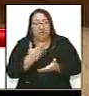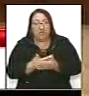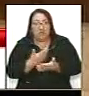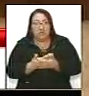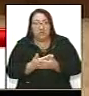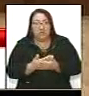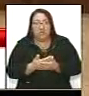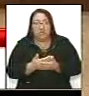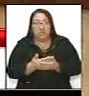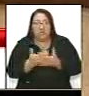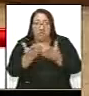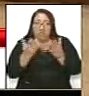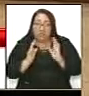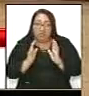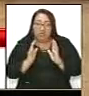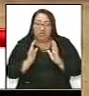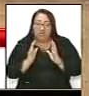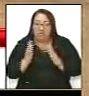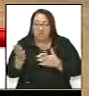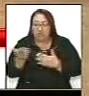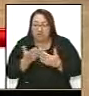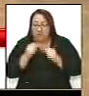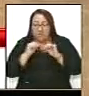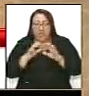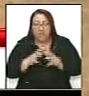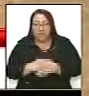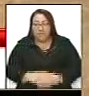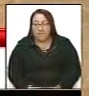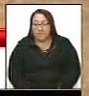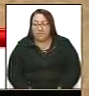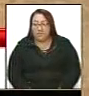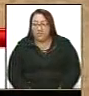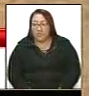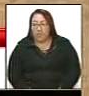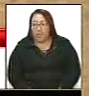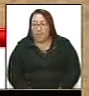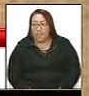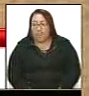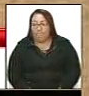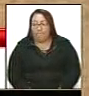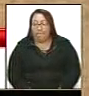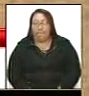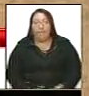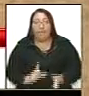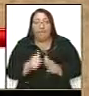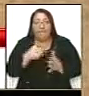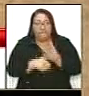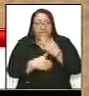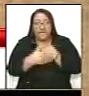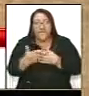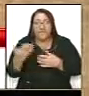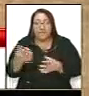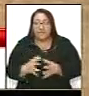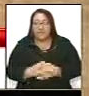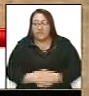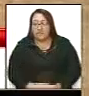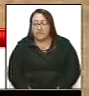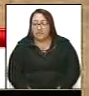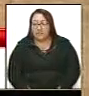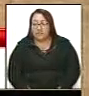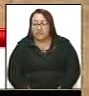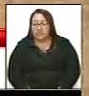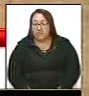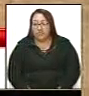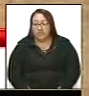su pedido, hace alcanzar a la Secretaría Técnica para remitir los oficios correspondientes. Le damos la palabra